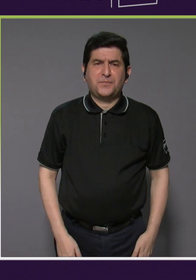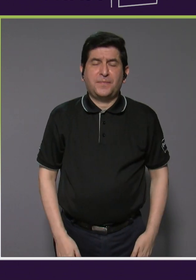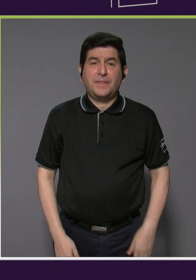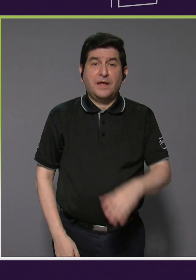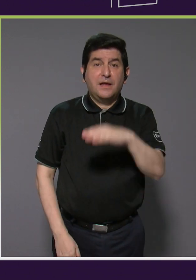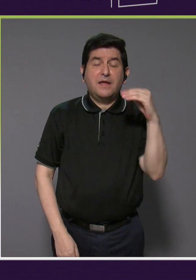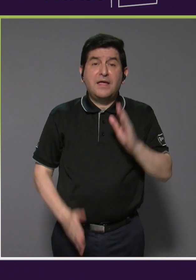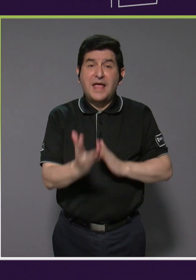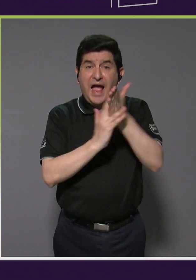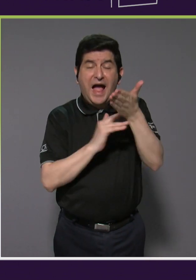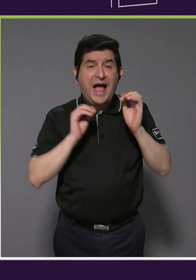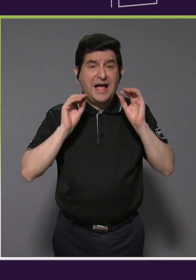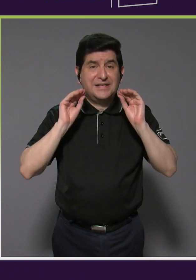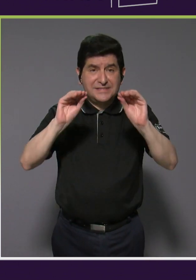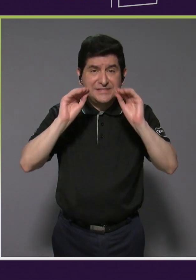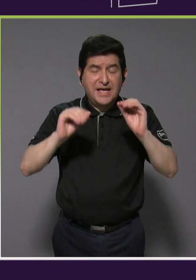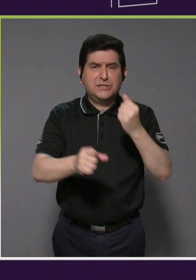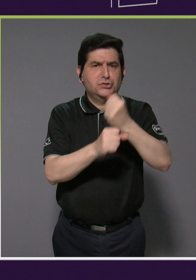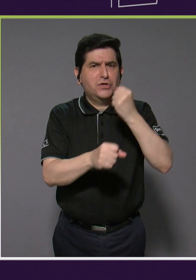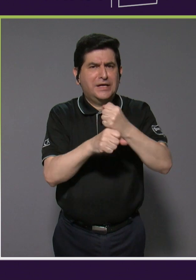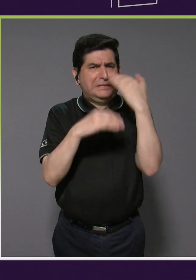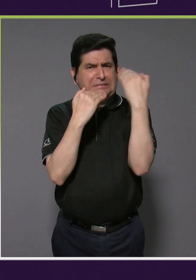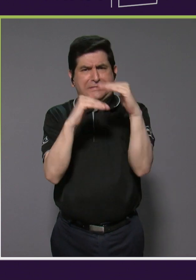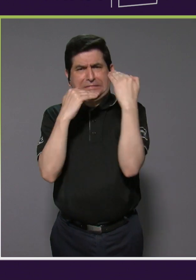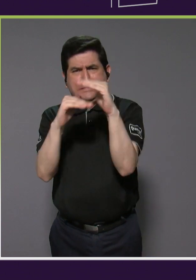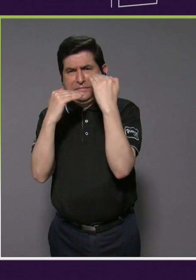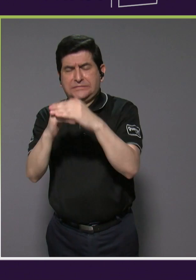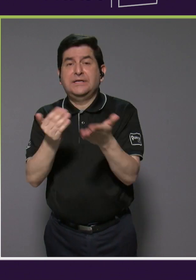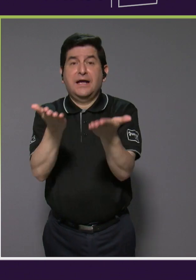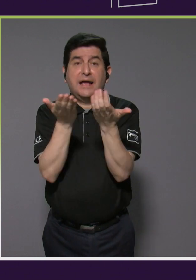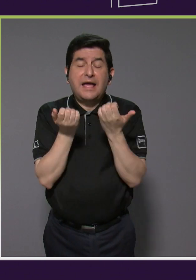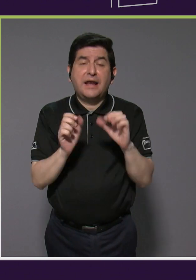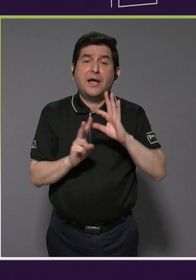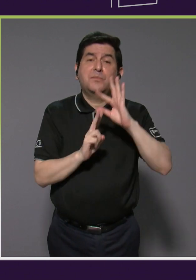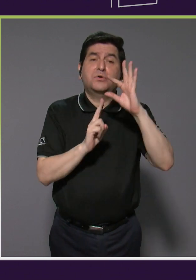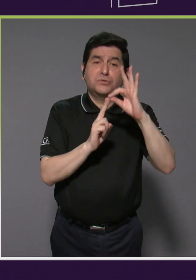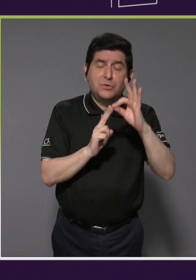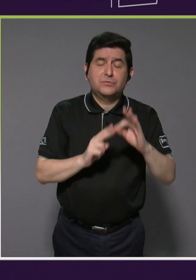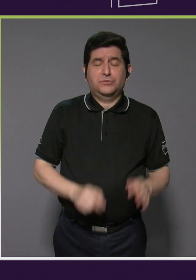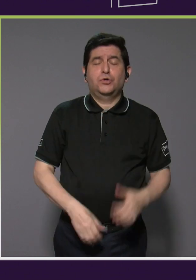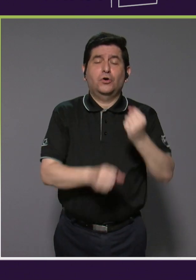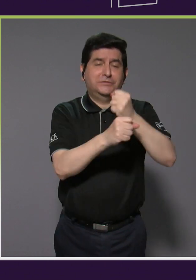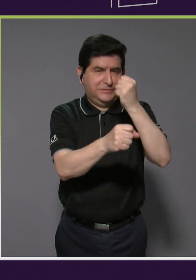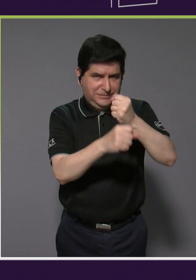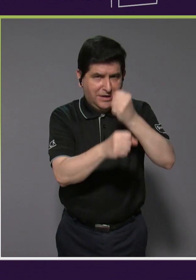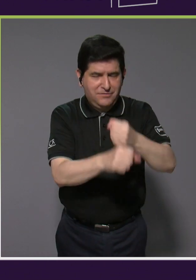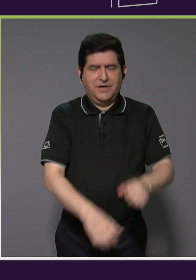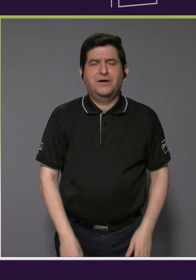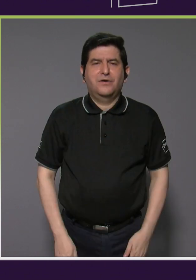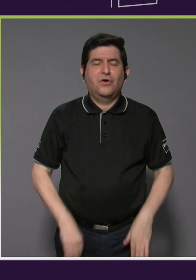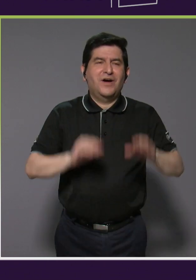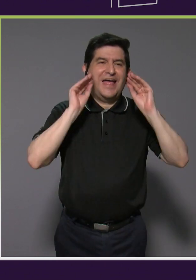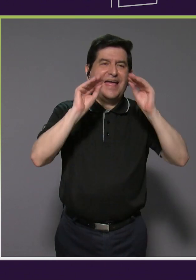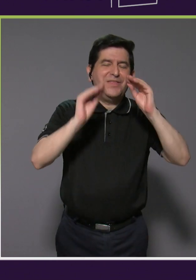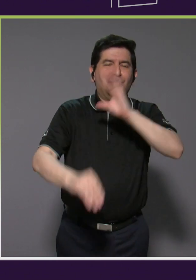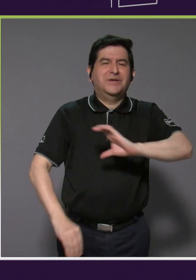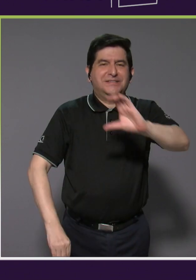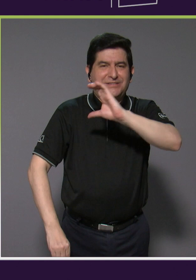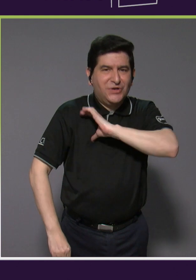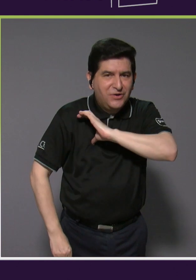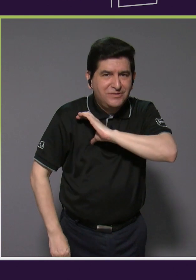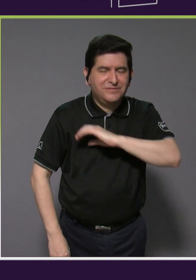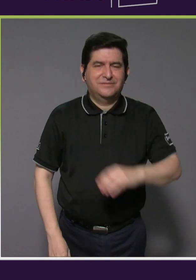a la educación y al trabajo es muy limitado, entonces, ¿verdad? Que quisiéramos esas oportunidades de trabajo, de educación de